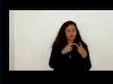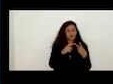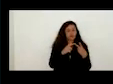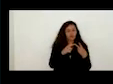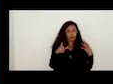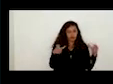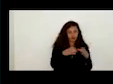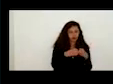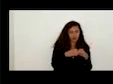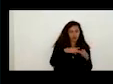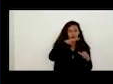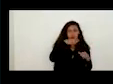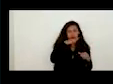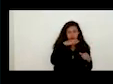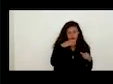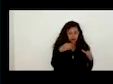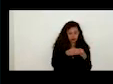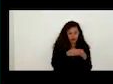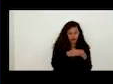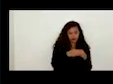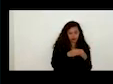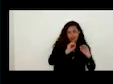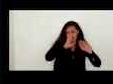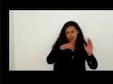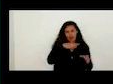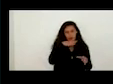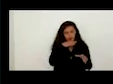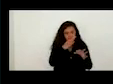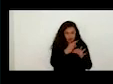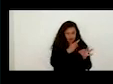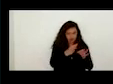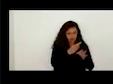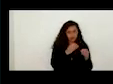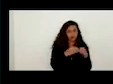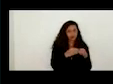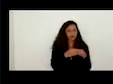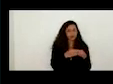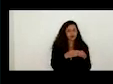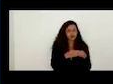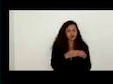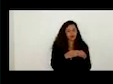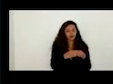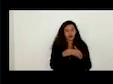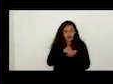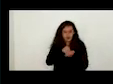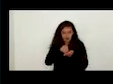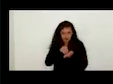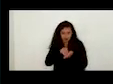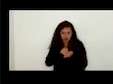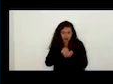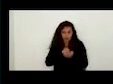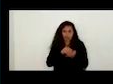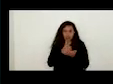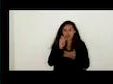de pozole con obviamente el maíz pozolero, carne de cerdo maciza,